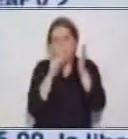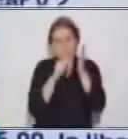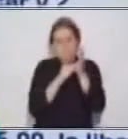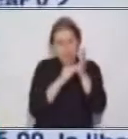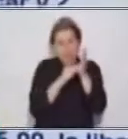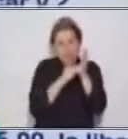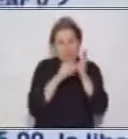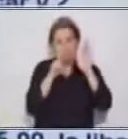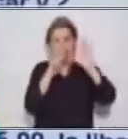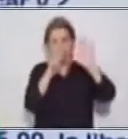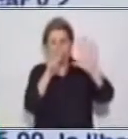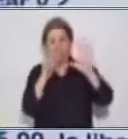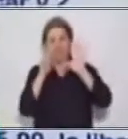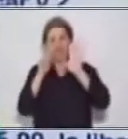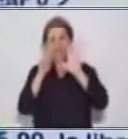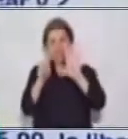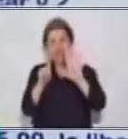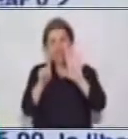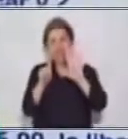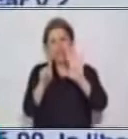1076,0 centavos.